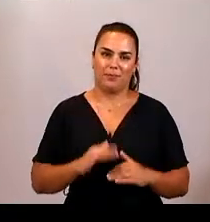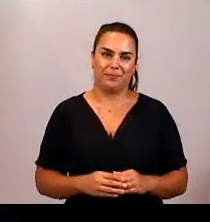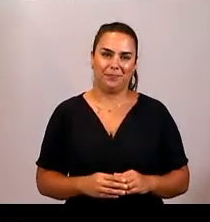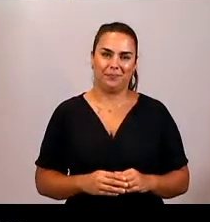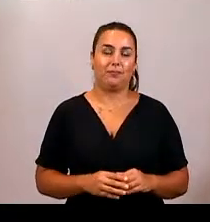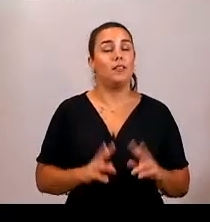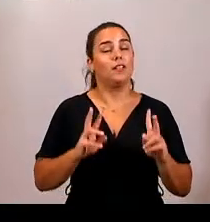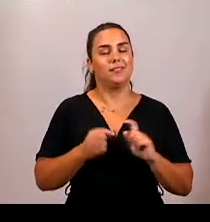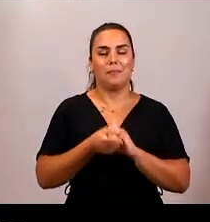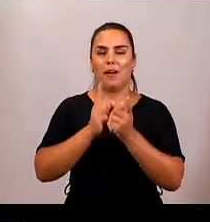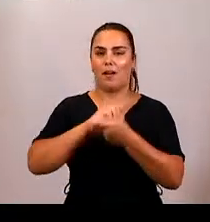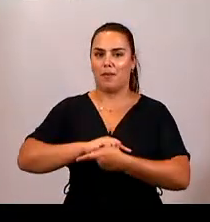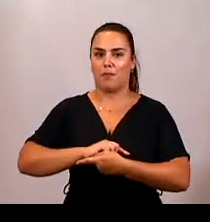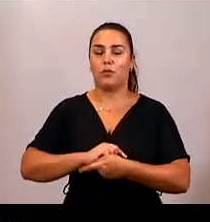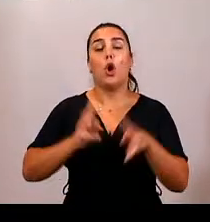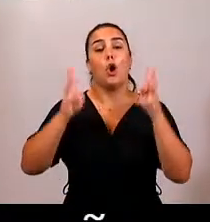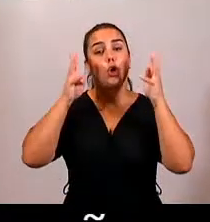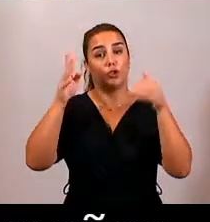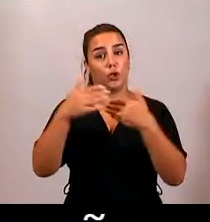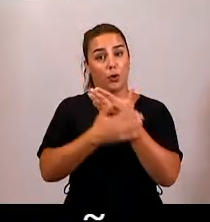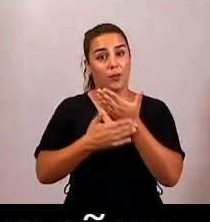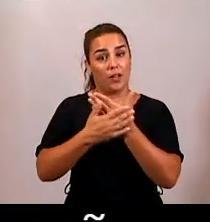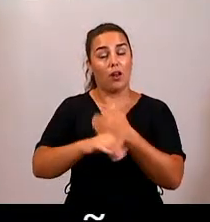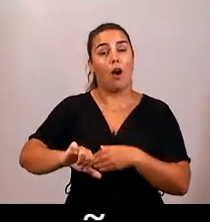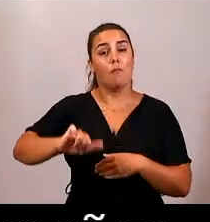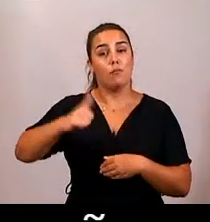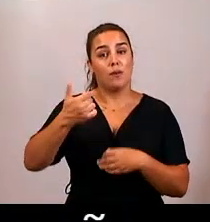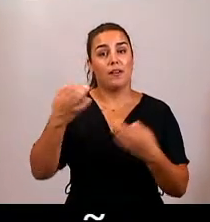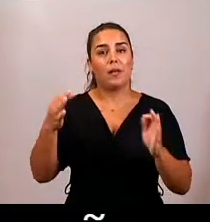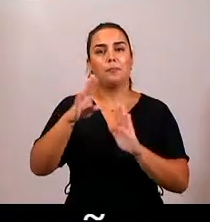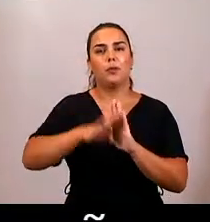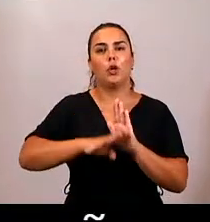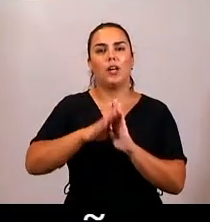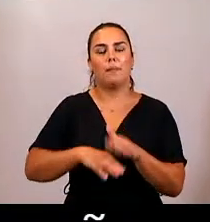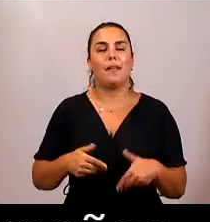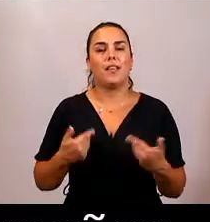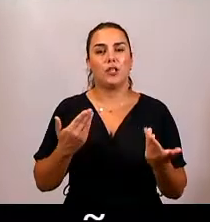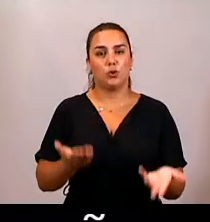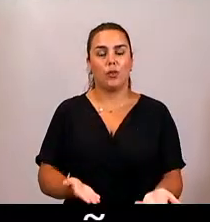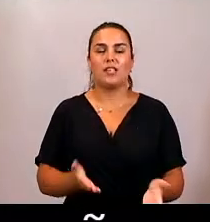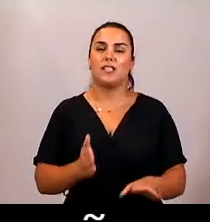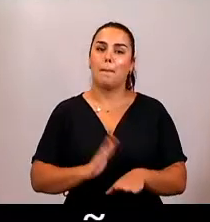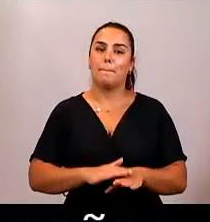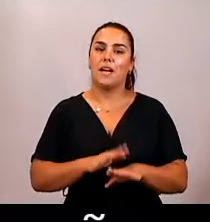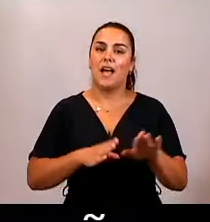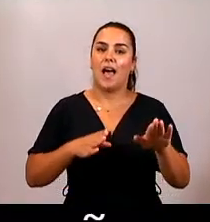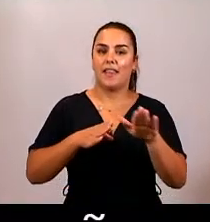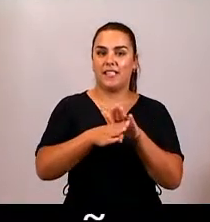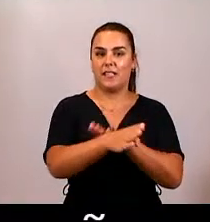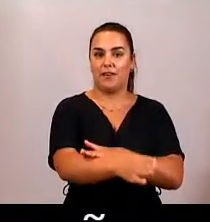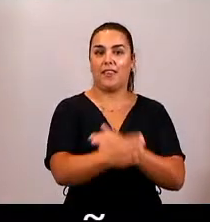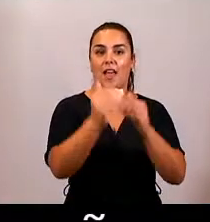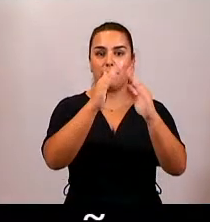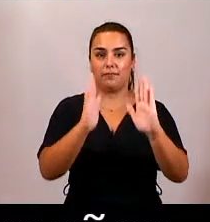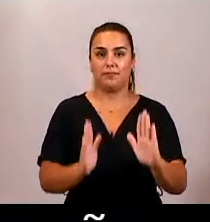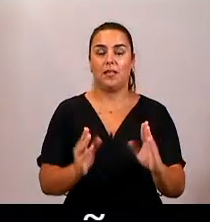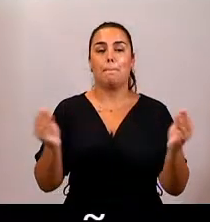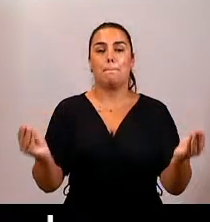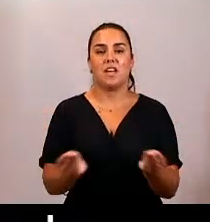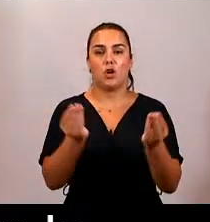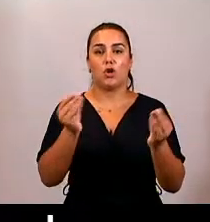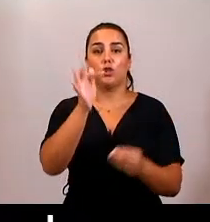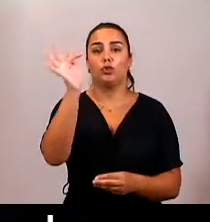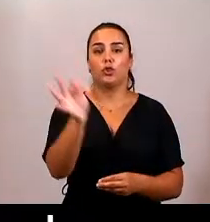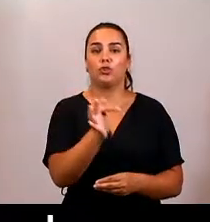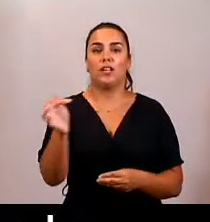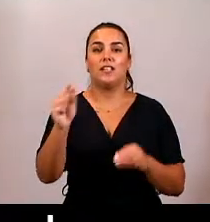Cambiamos de asunto porque el Consejo de Gobierno ha aprobado un programa de ayudas para mejorar la accesibilidad en viviendas por 6,7